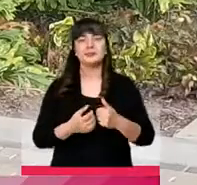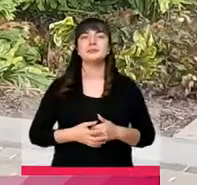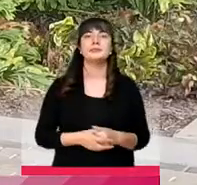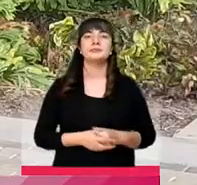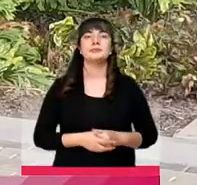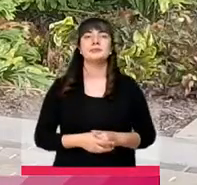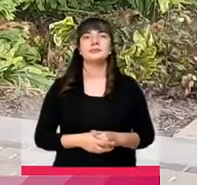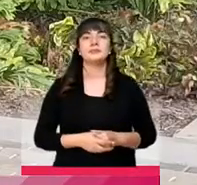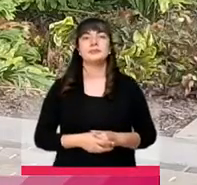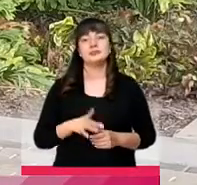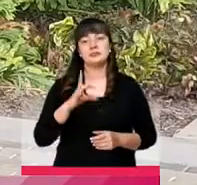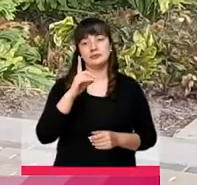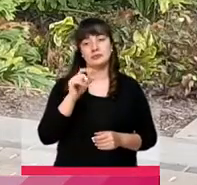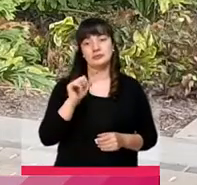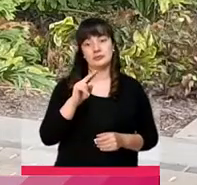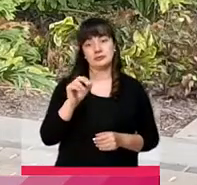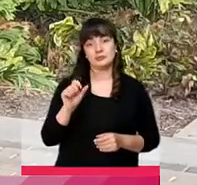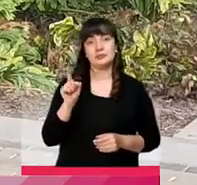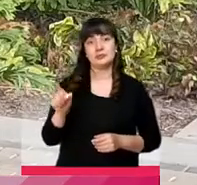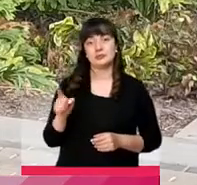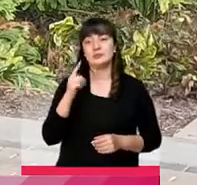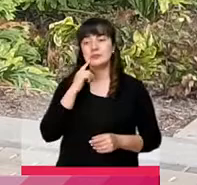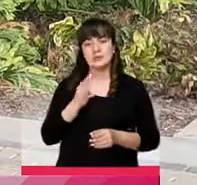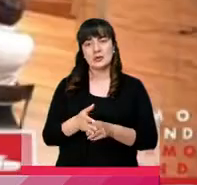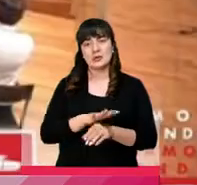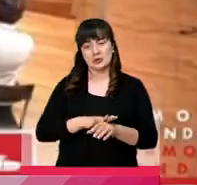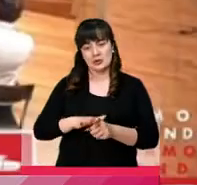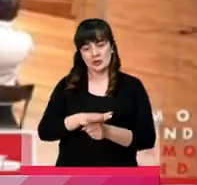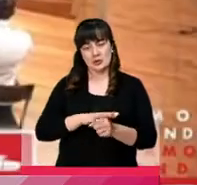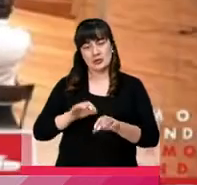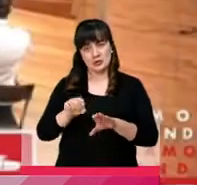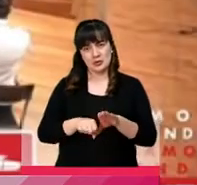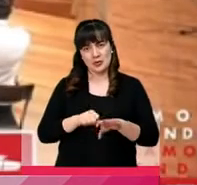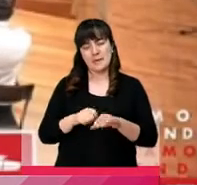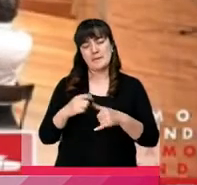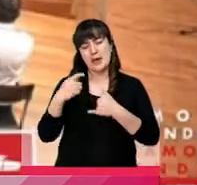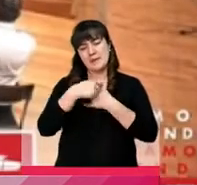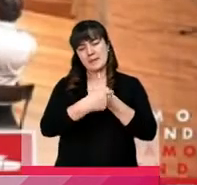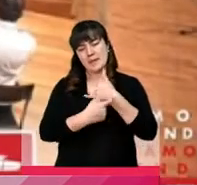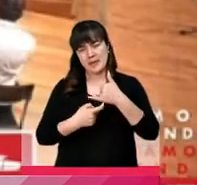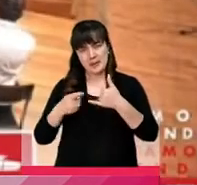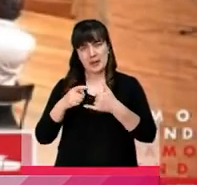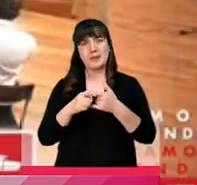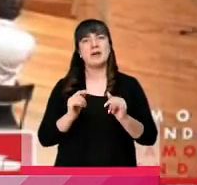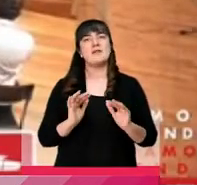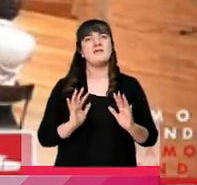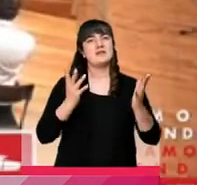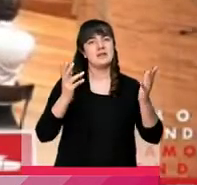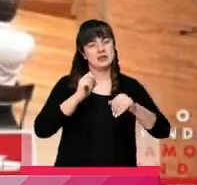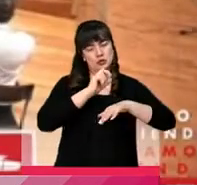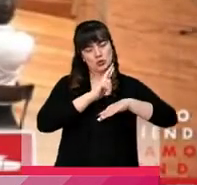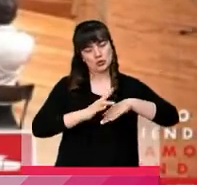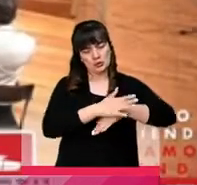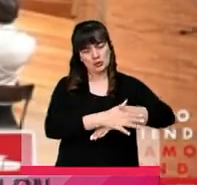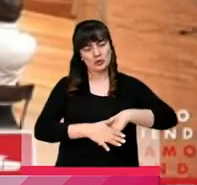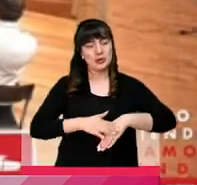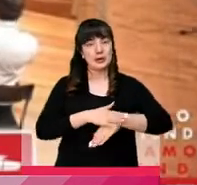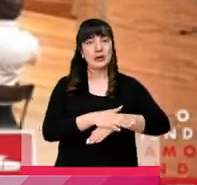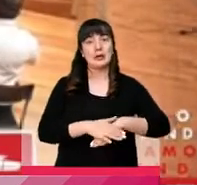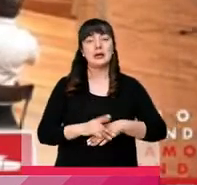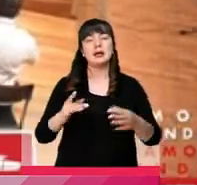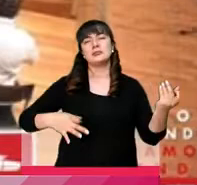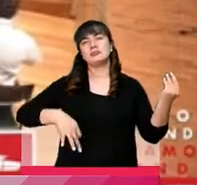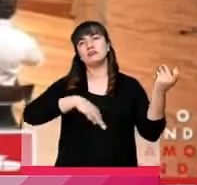Dana Villarraga ha representado a su municipio en todo el país y a Colombia en festivales por Sudamérica, siendo una de las violinistas